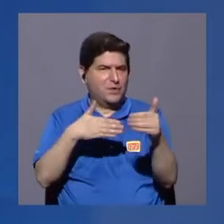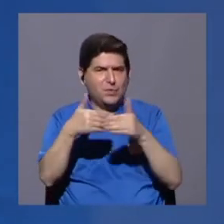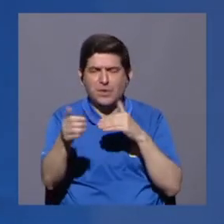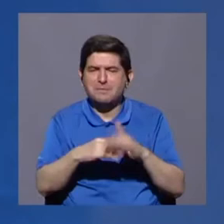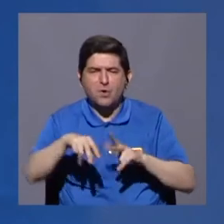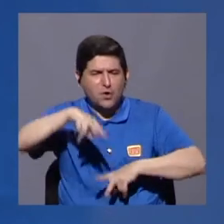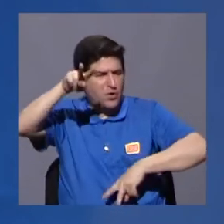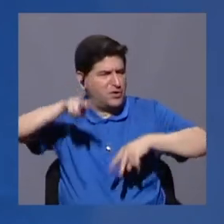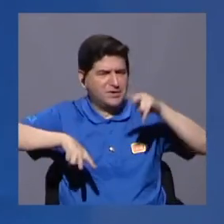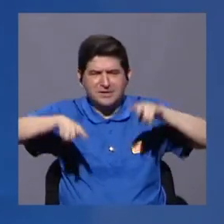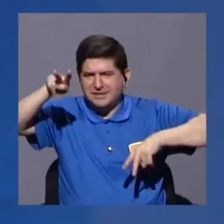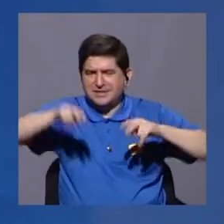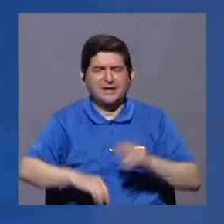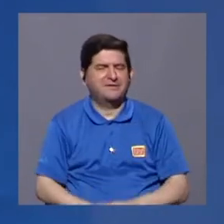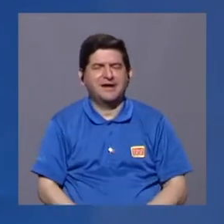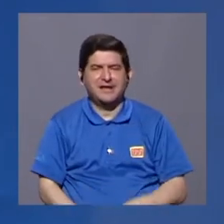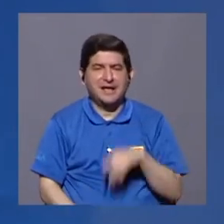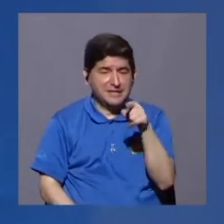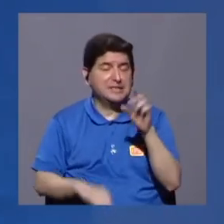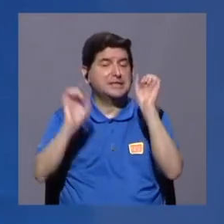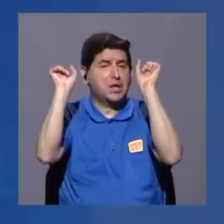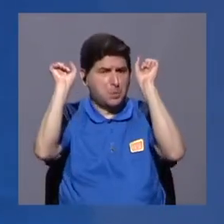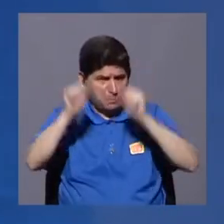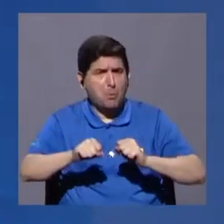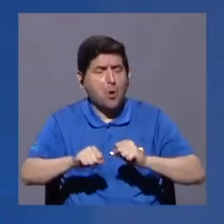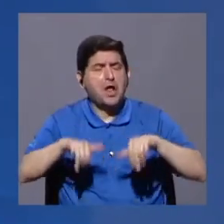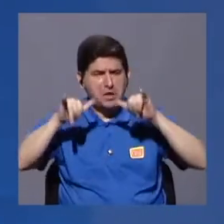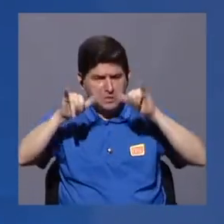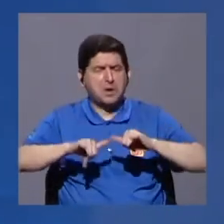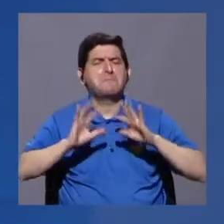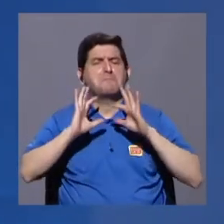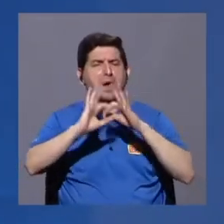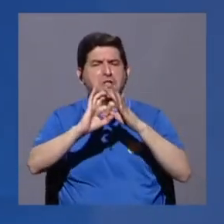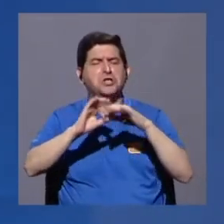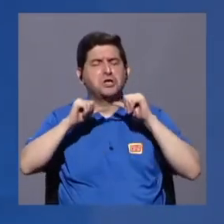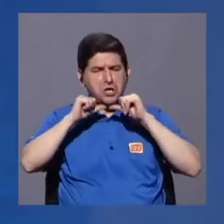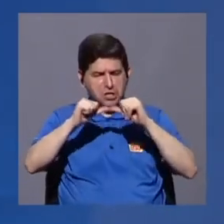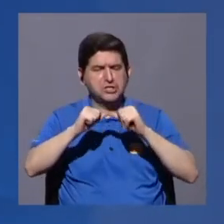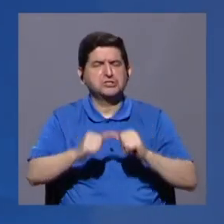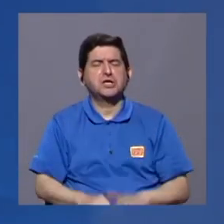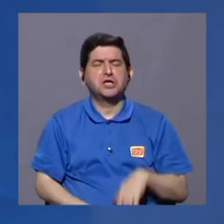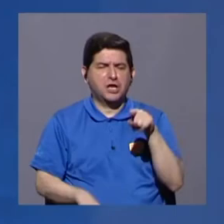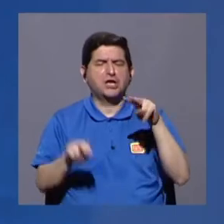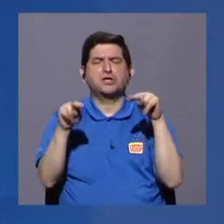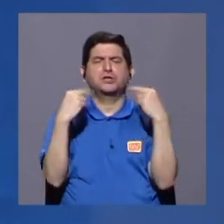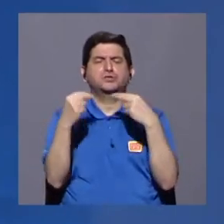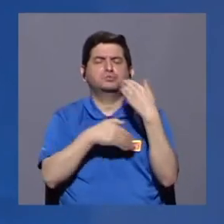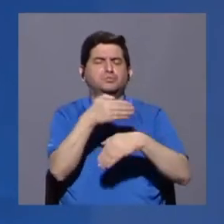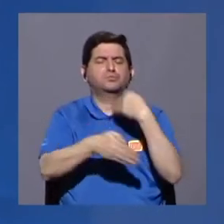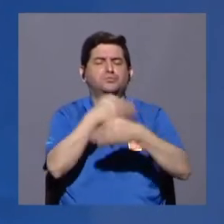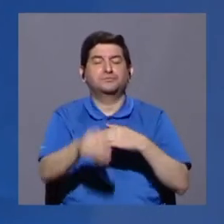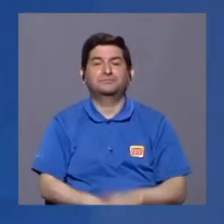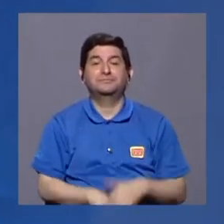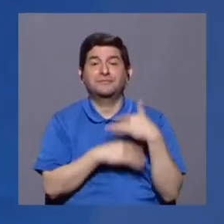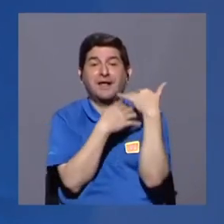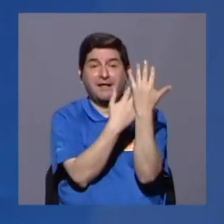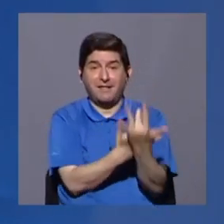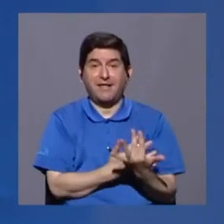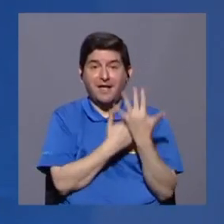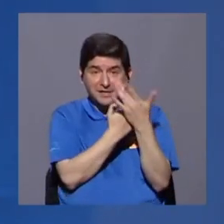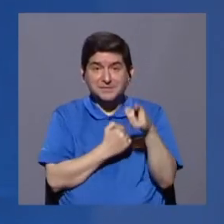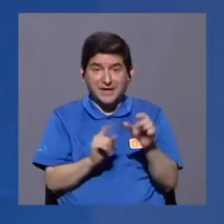la configuración de la proteína pueden mantener su unión y seguir siendo neutralizantes así que la esperanza es